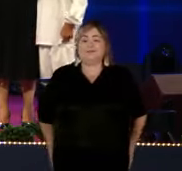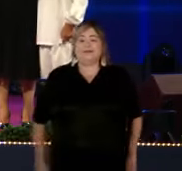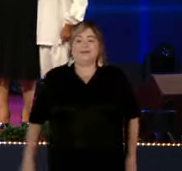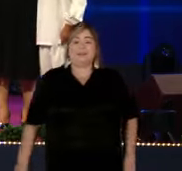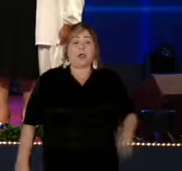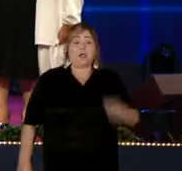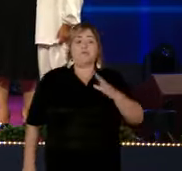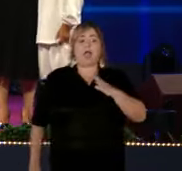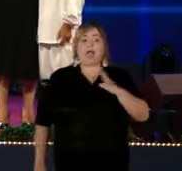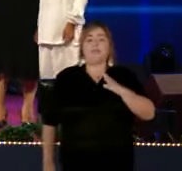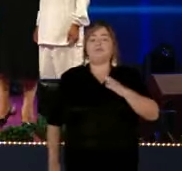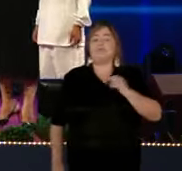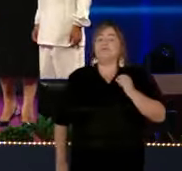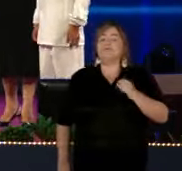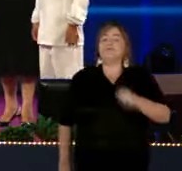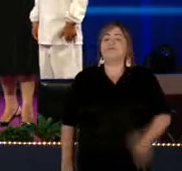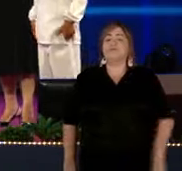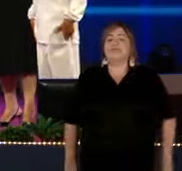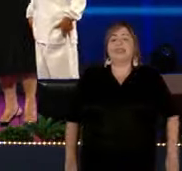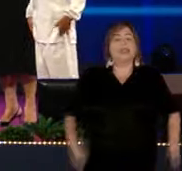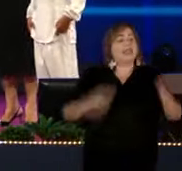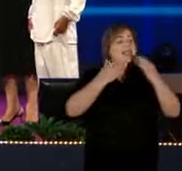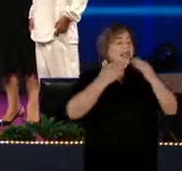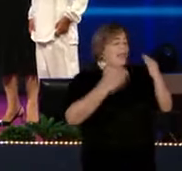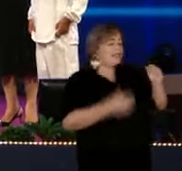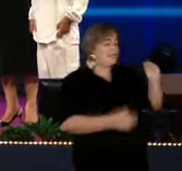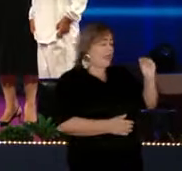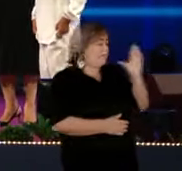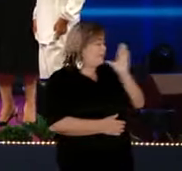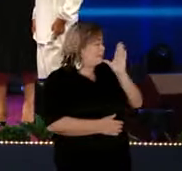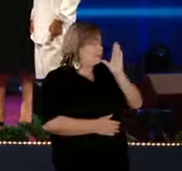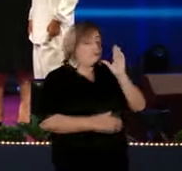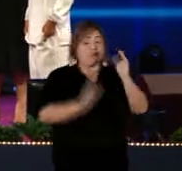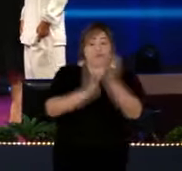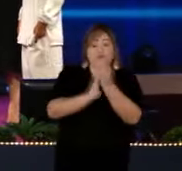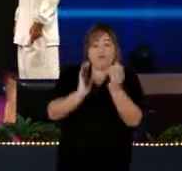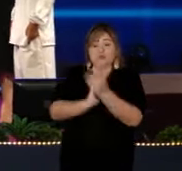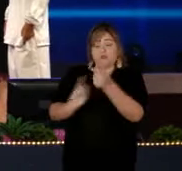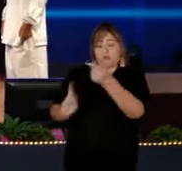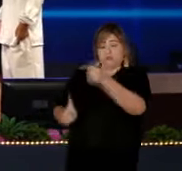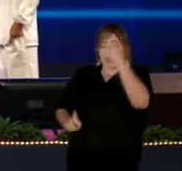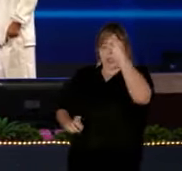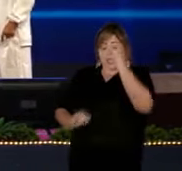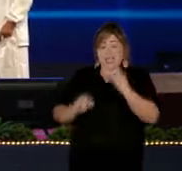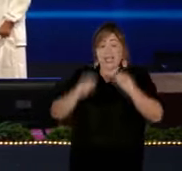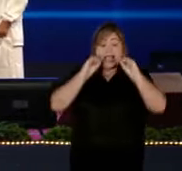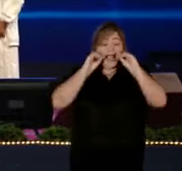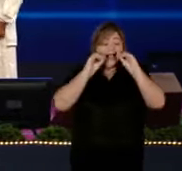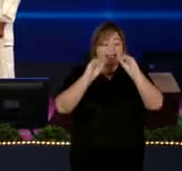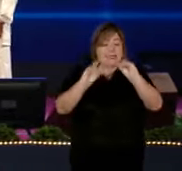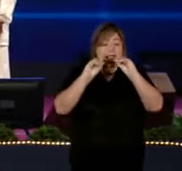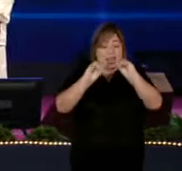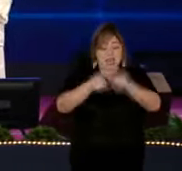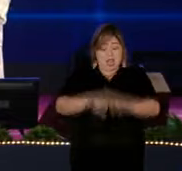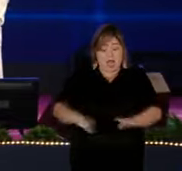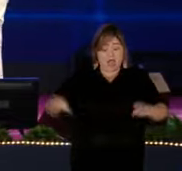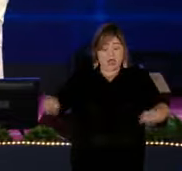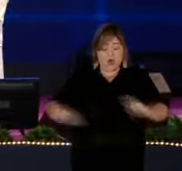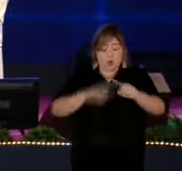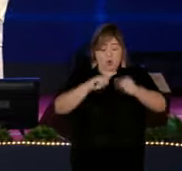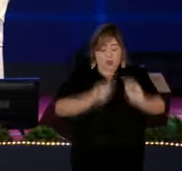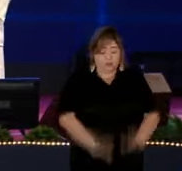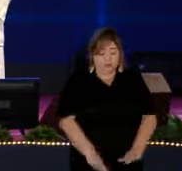Muy bien, te entiendo. Gracias, mamá. Yo creo que él merece un aplauso. Instruye al niño en el camino